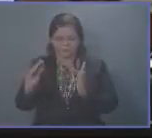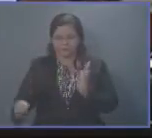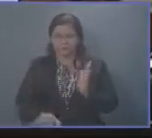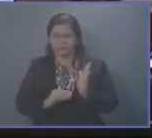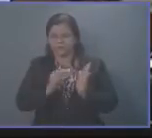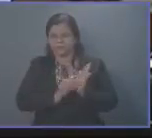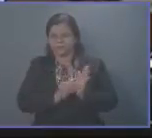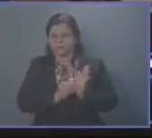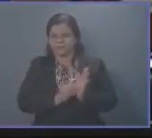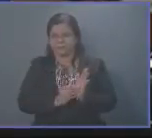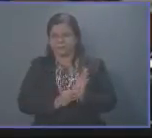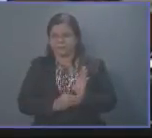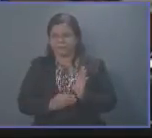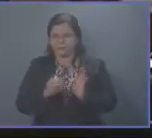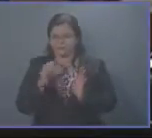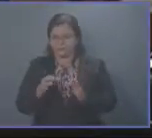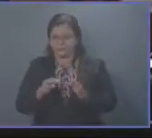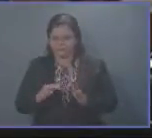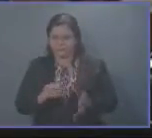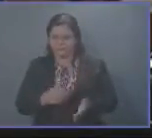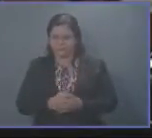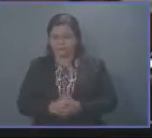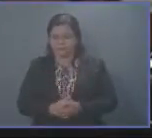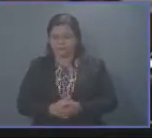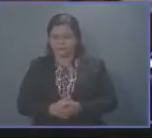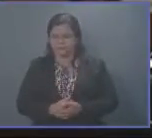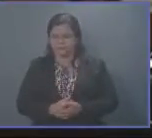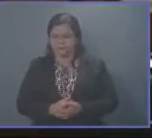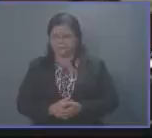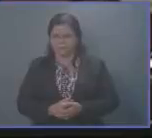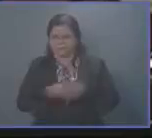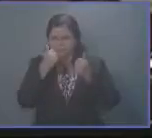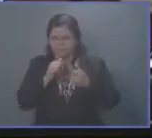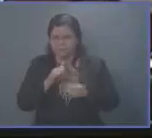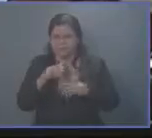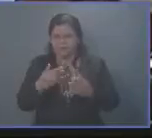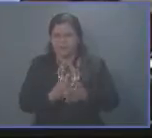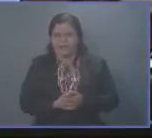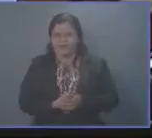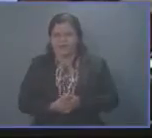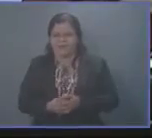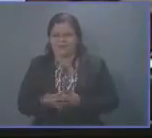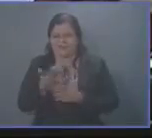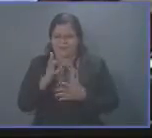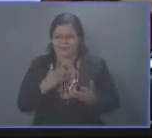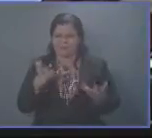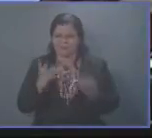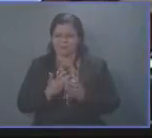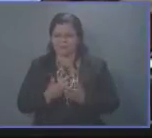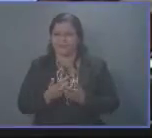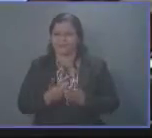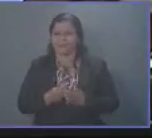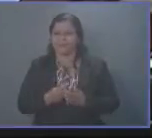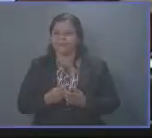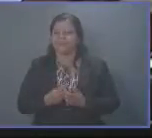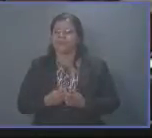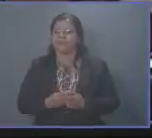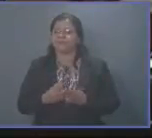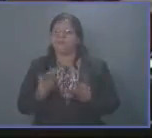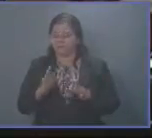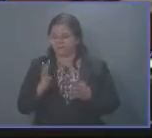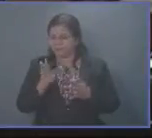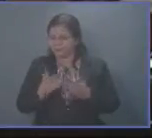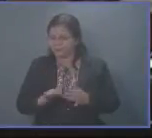5 de la siguiente manera. Cuando el tarjetaviente realice alguna transacción en cualquier